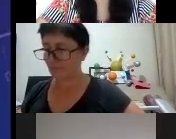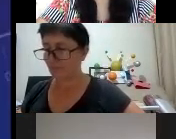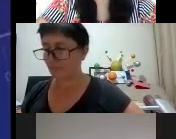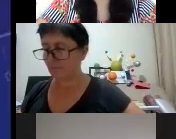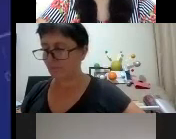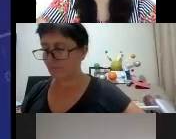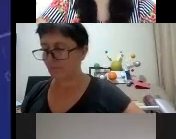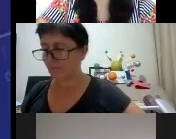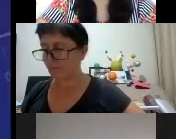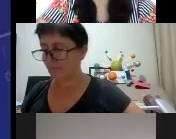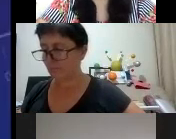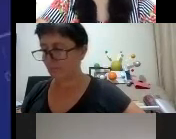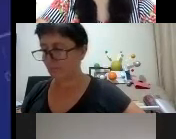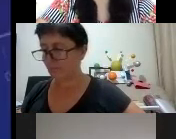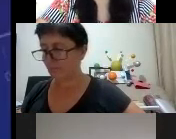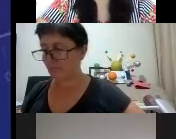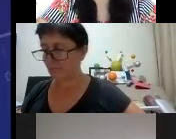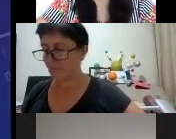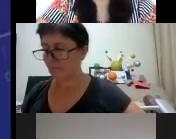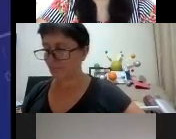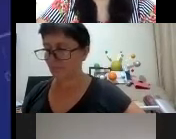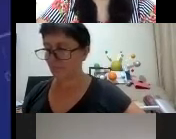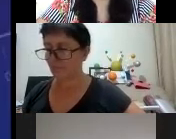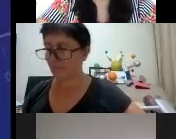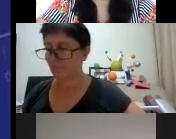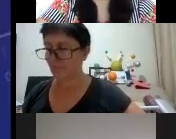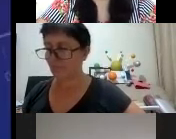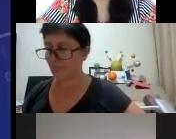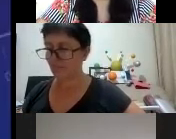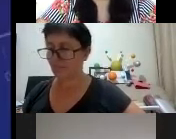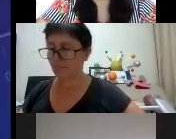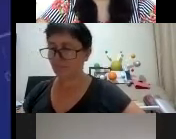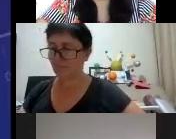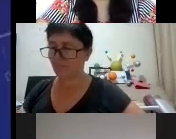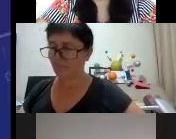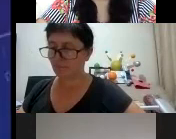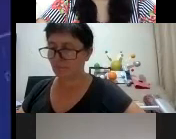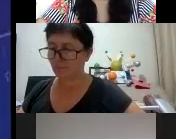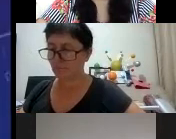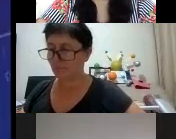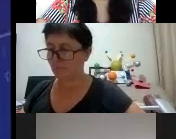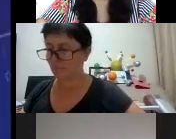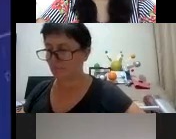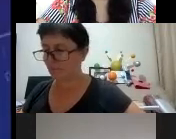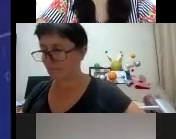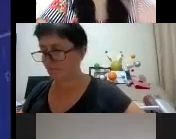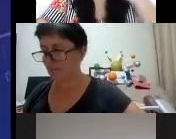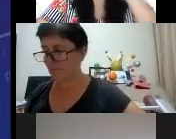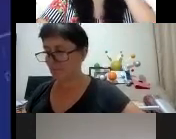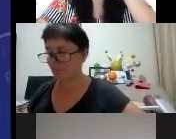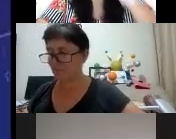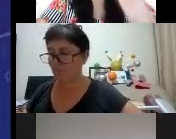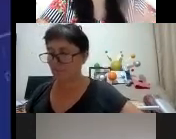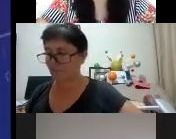de enfermera. Acá los procedimientos ya depende mucho cómo va a trabajar, si de acuerdo a lo que requiera. Posicionarse, hacer los